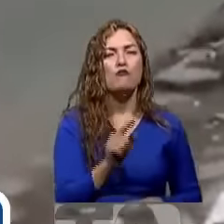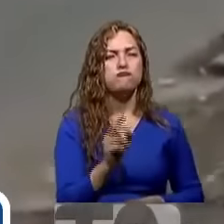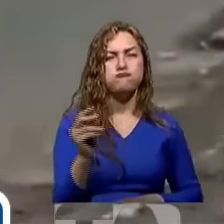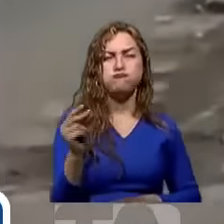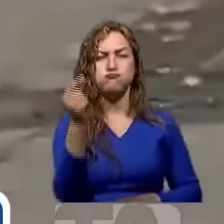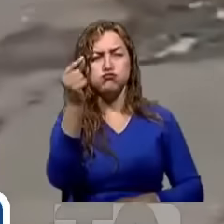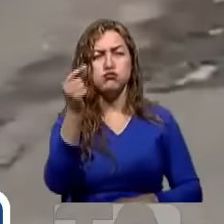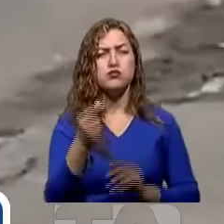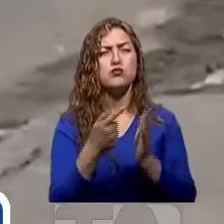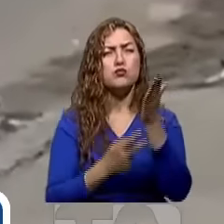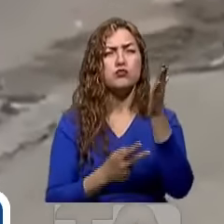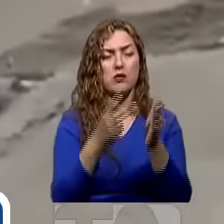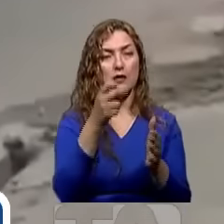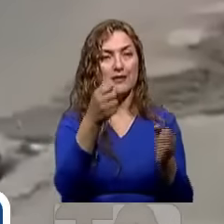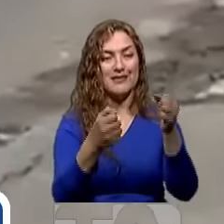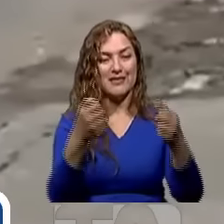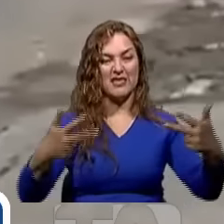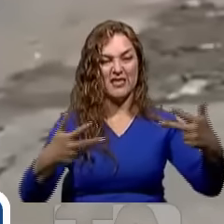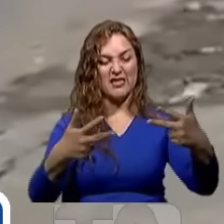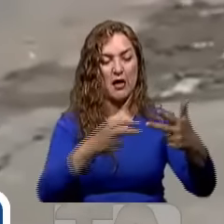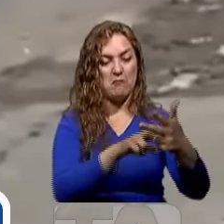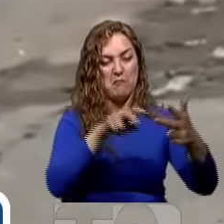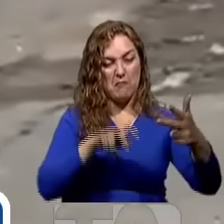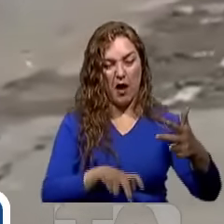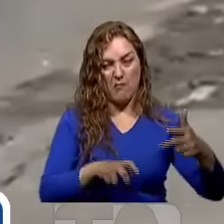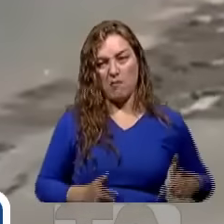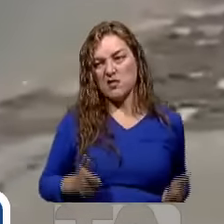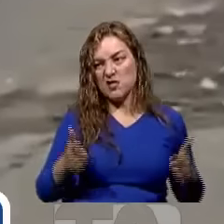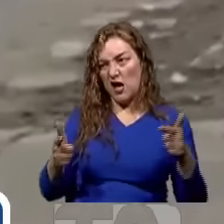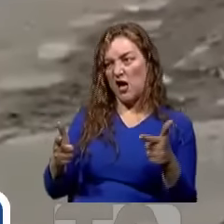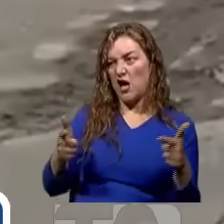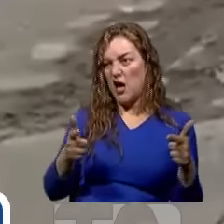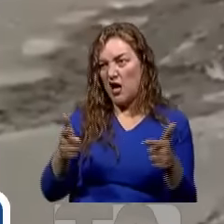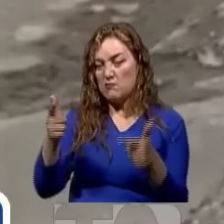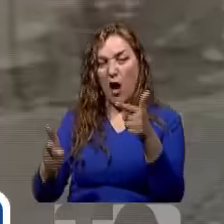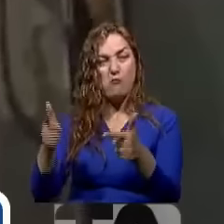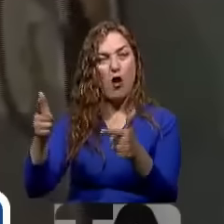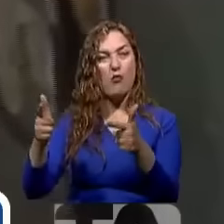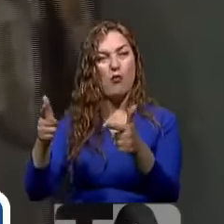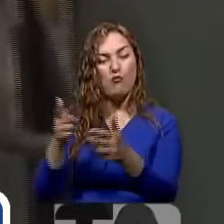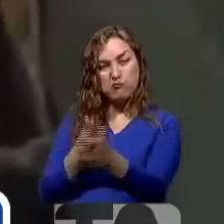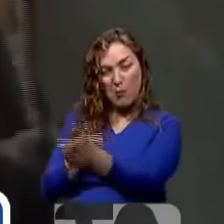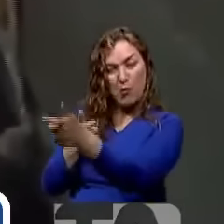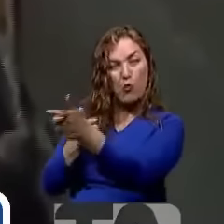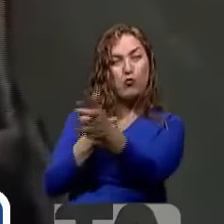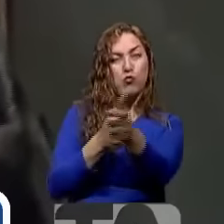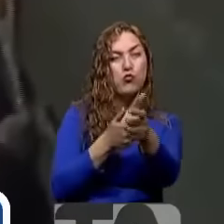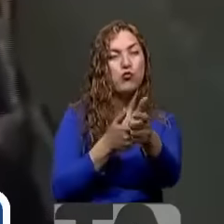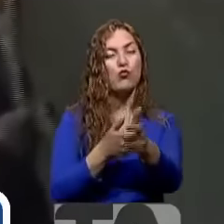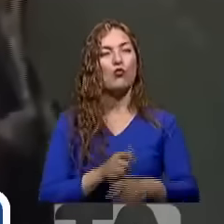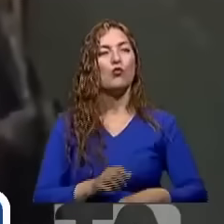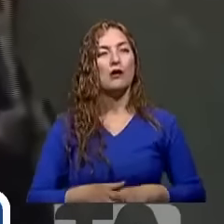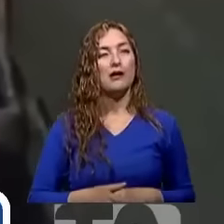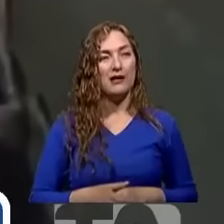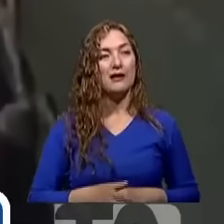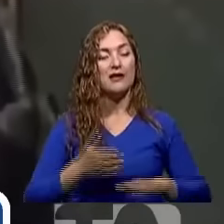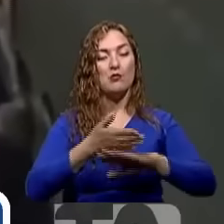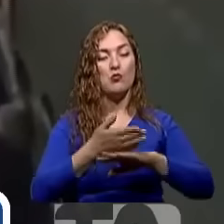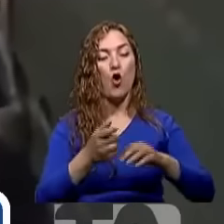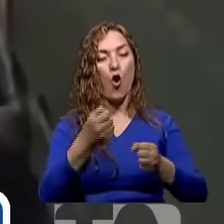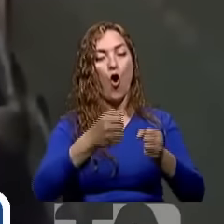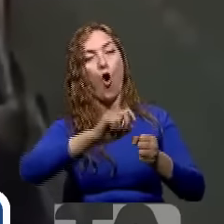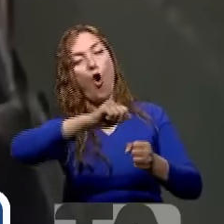desembarcan de los vehículos varias personas portando armas de fuego de grueso calibre, fusiles, y los individuos huyen de este lugar